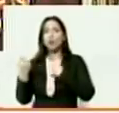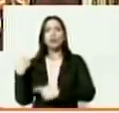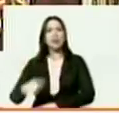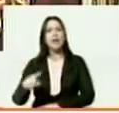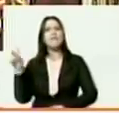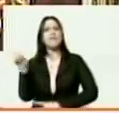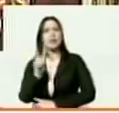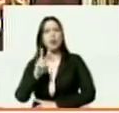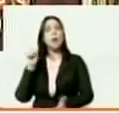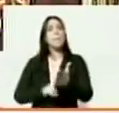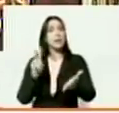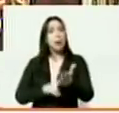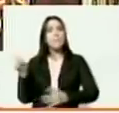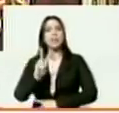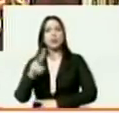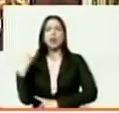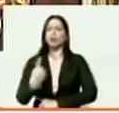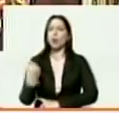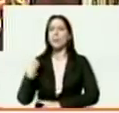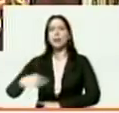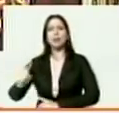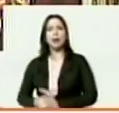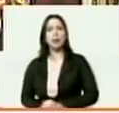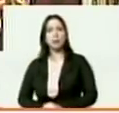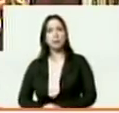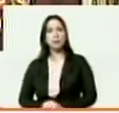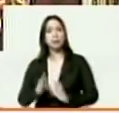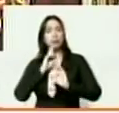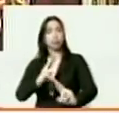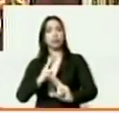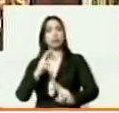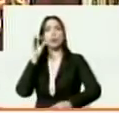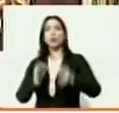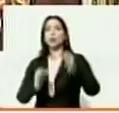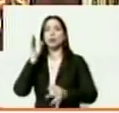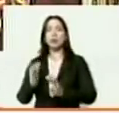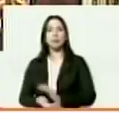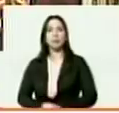verdad de Venezuela, solamente tiene un resultado, la justicia.